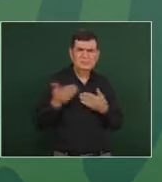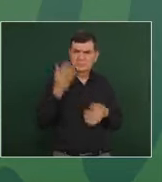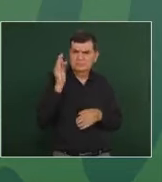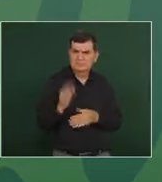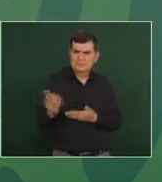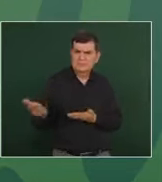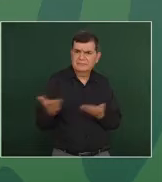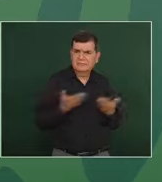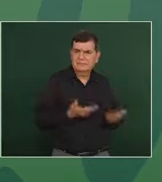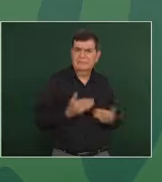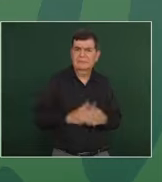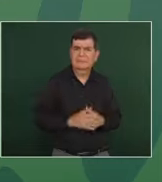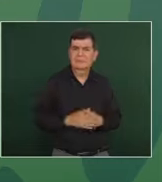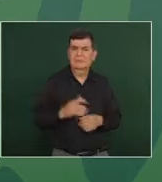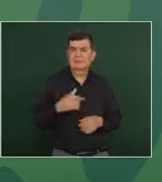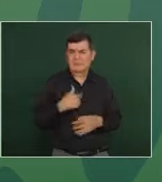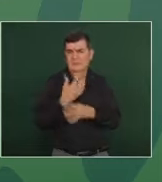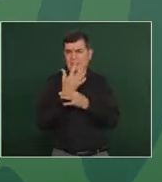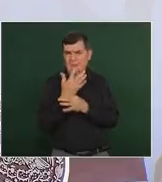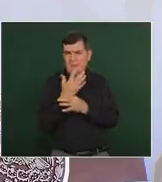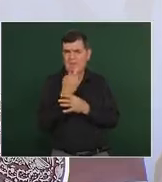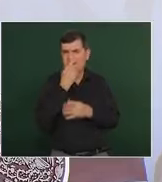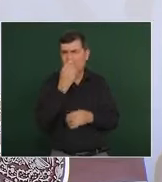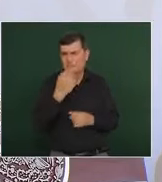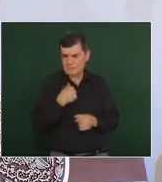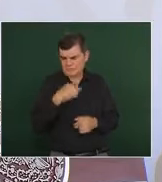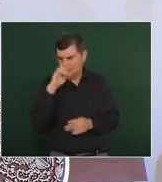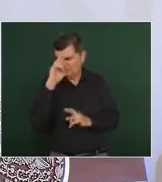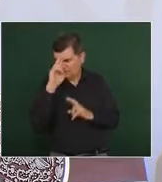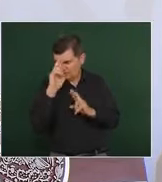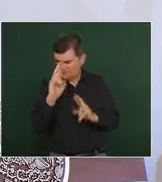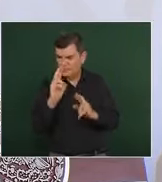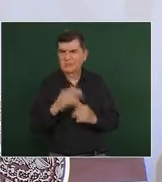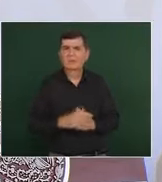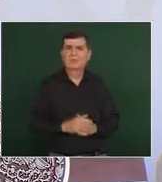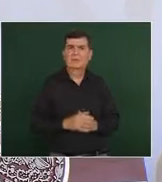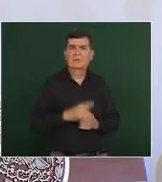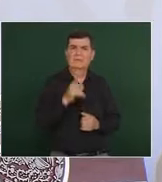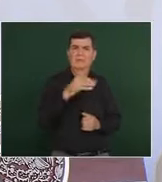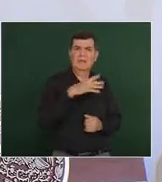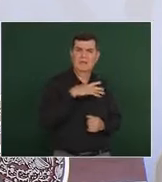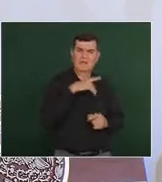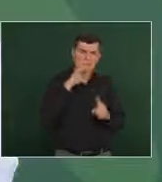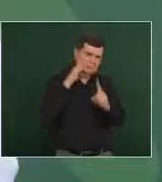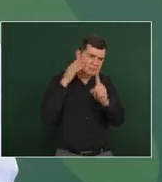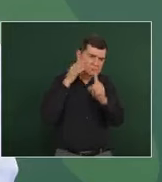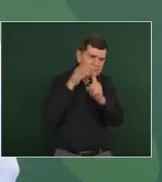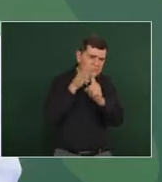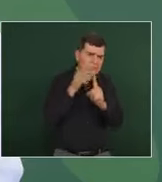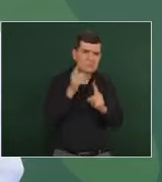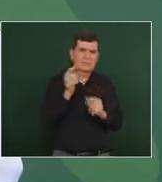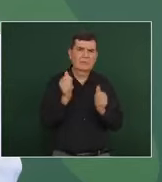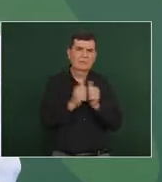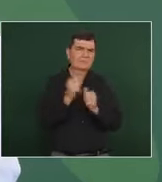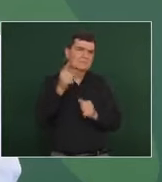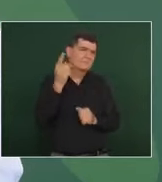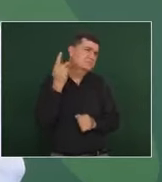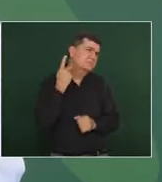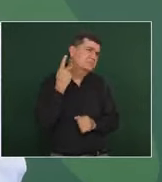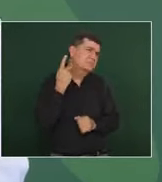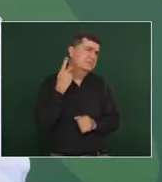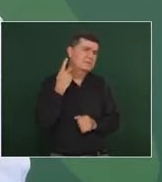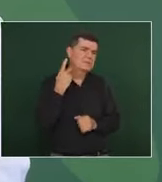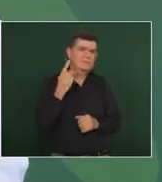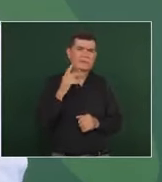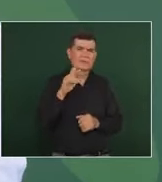y sostengo con todo respeto que tiene un propósito politiquer, ni